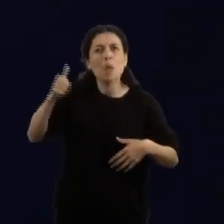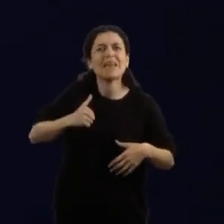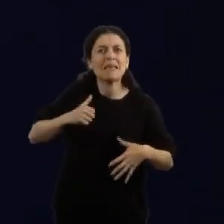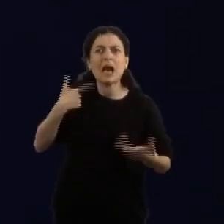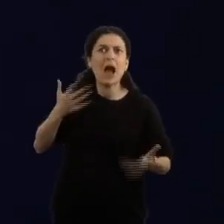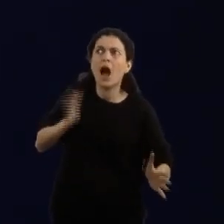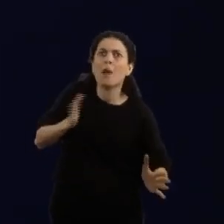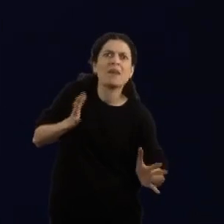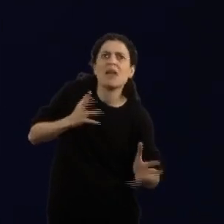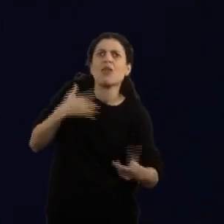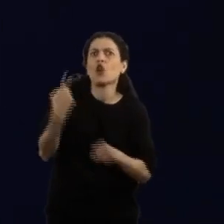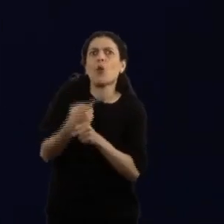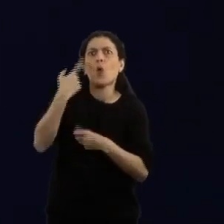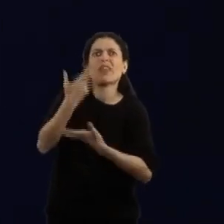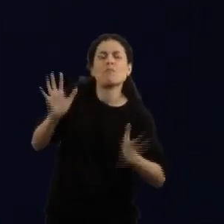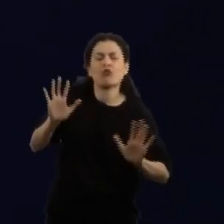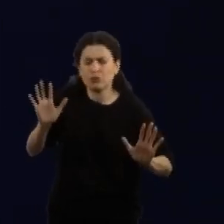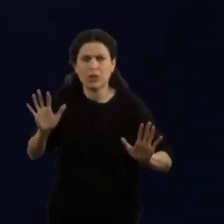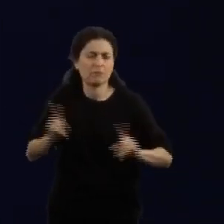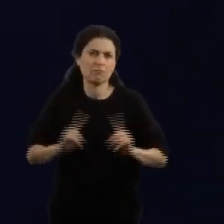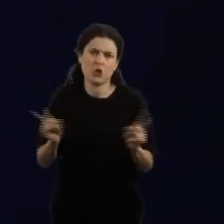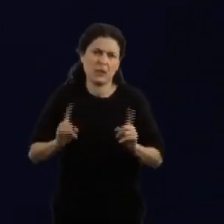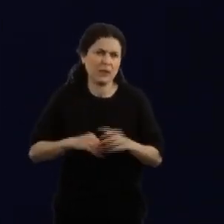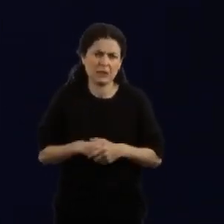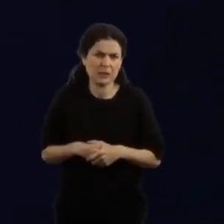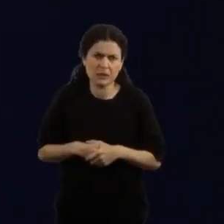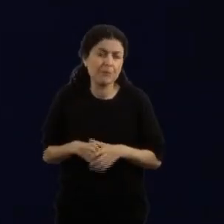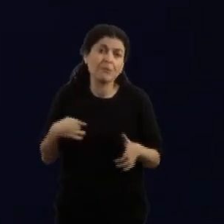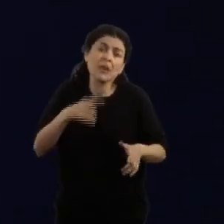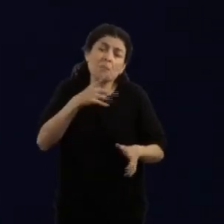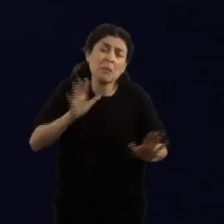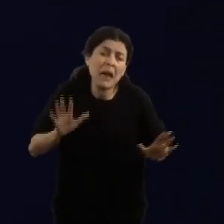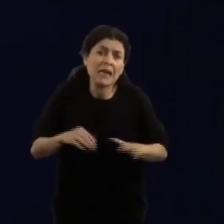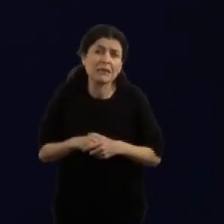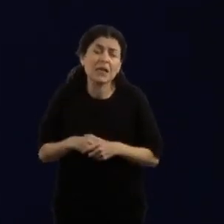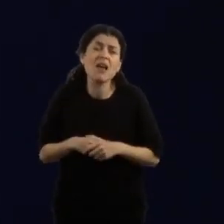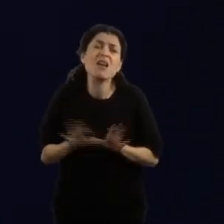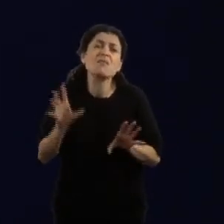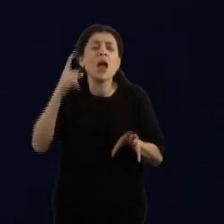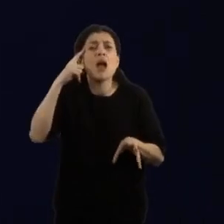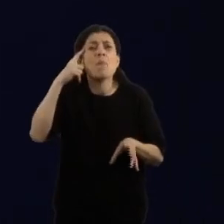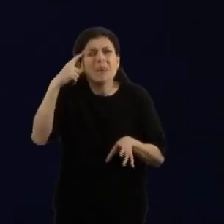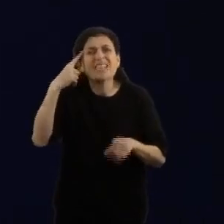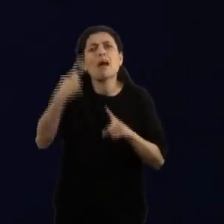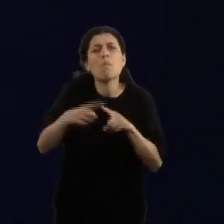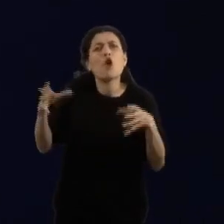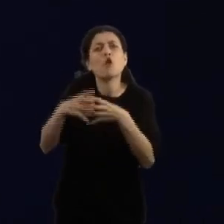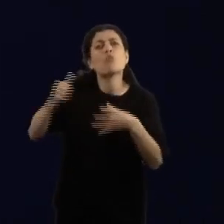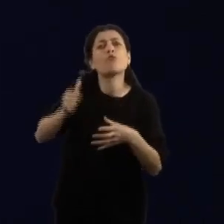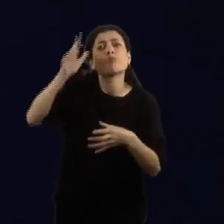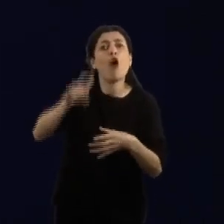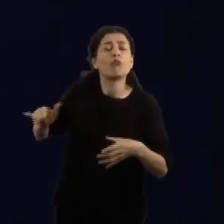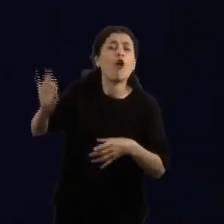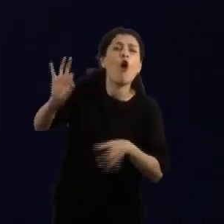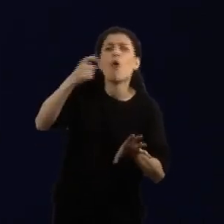parece que tenemos que dejar de lado el creer que las Fuerzas Armadas o las fuerzas, no importa,